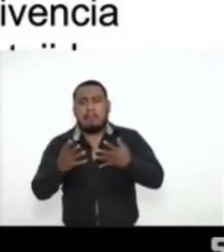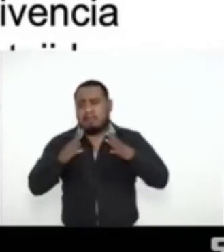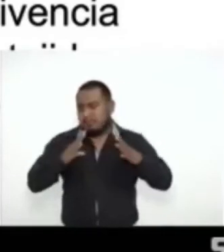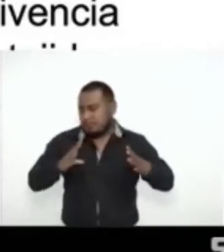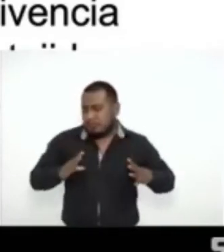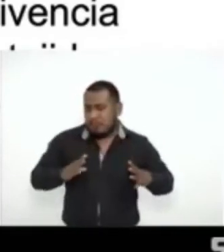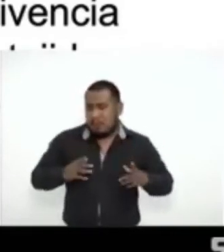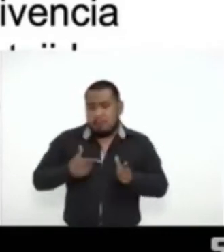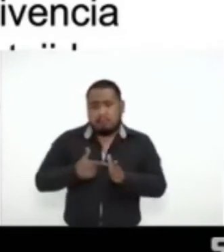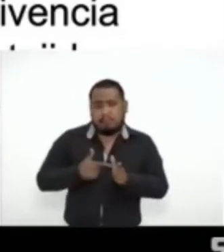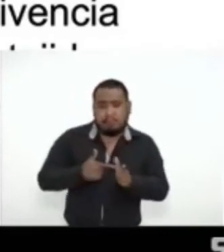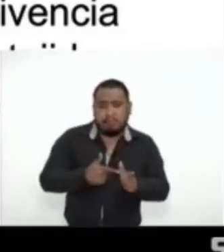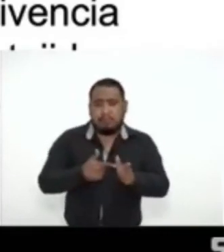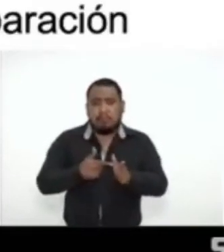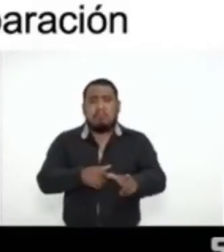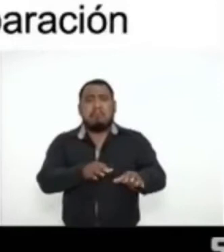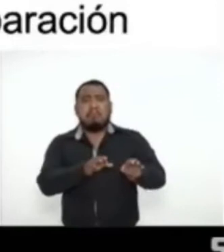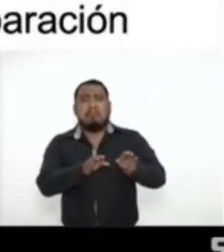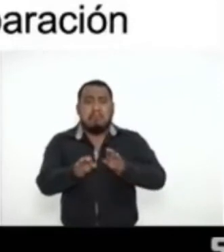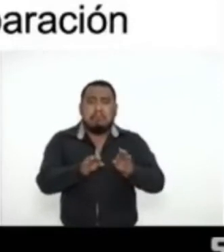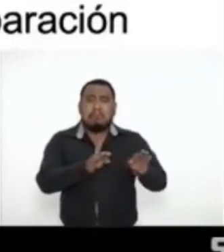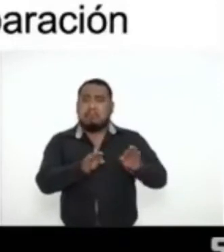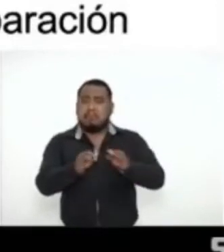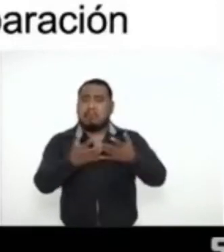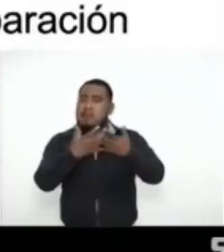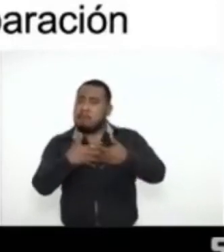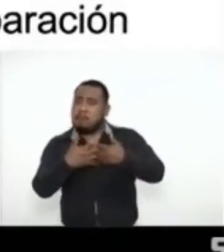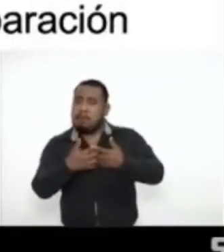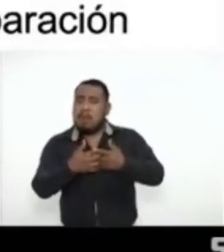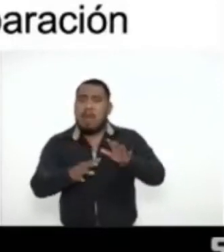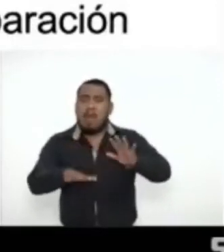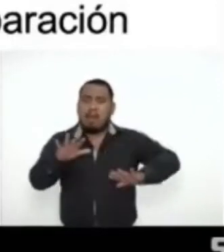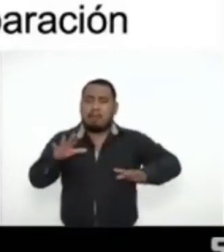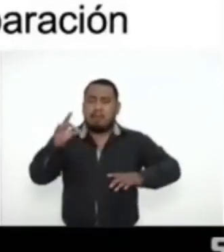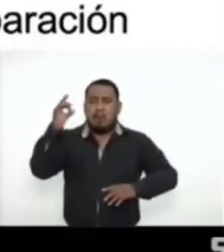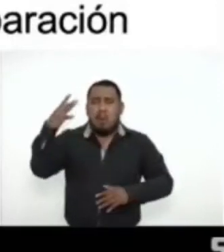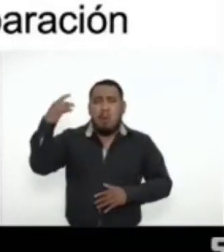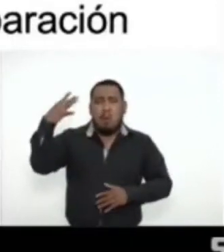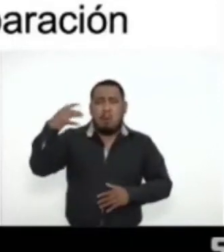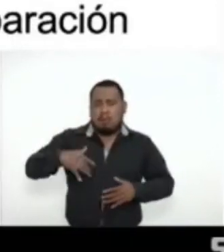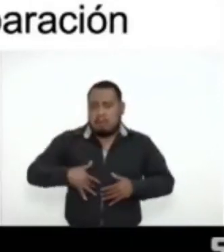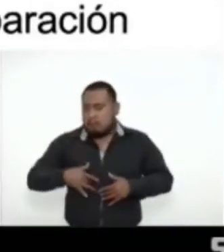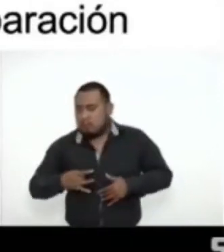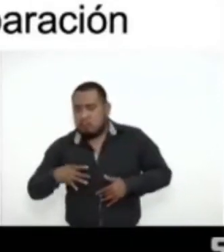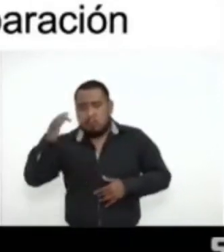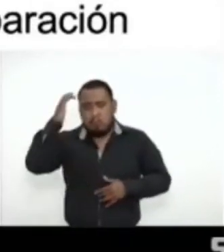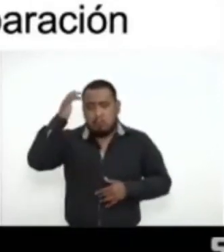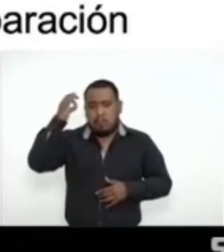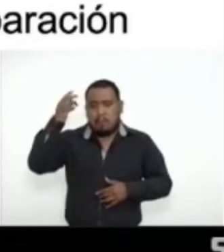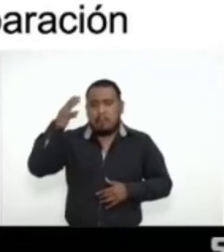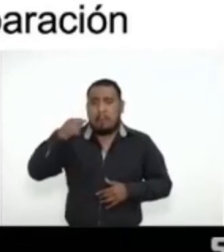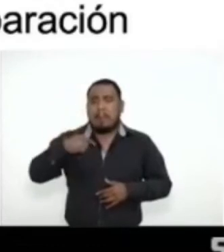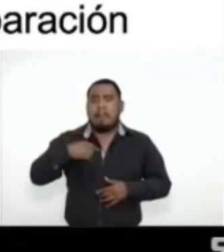yo pueda seguirte dando un buen servicio. Cuando hay un dolor, es señal de que algo va mal.